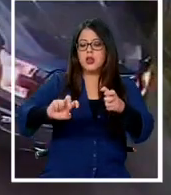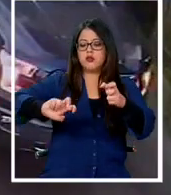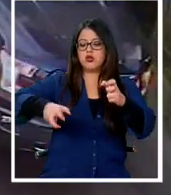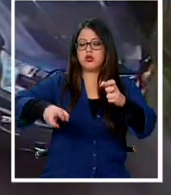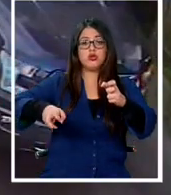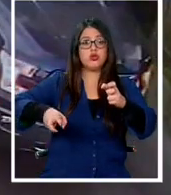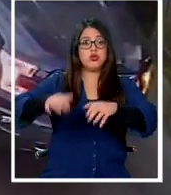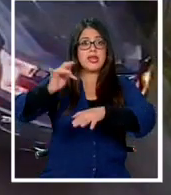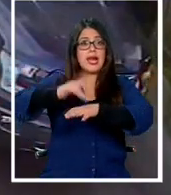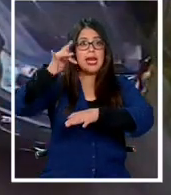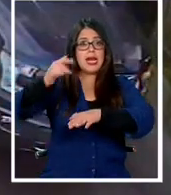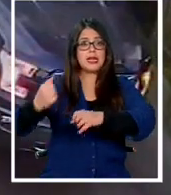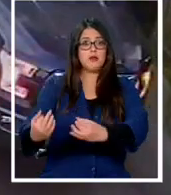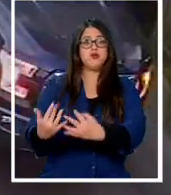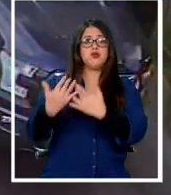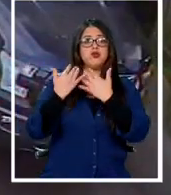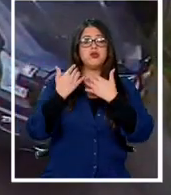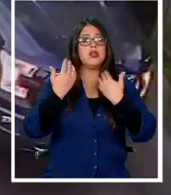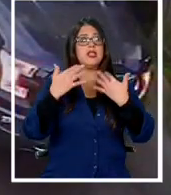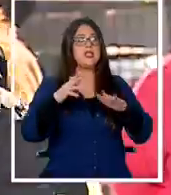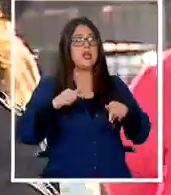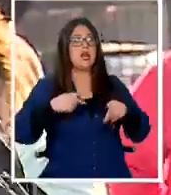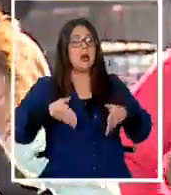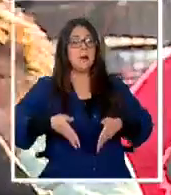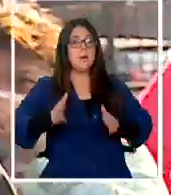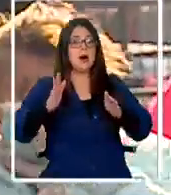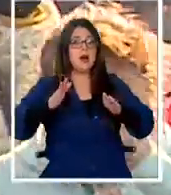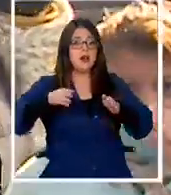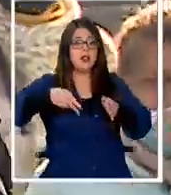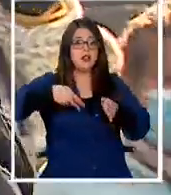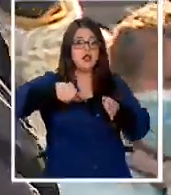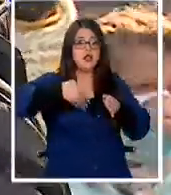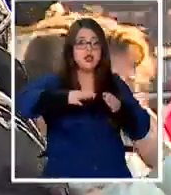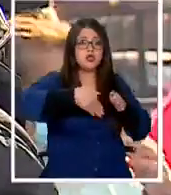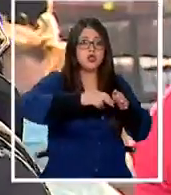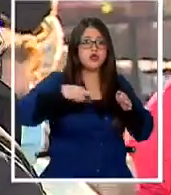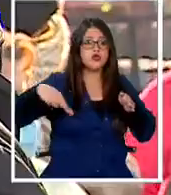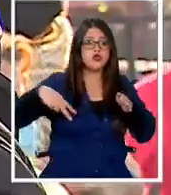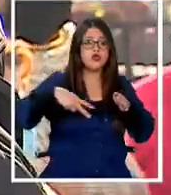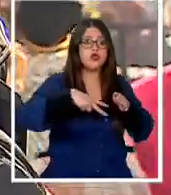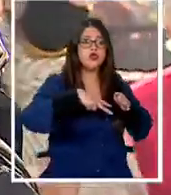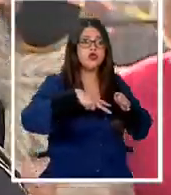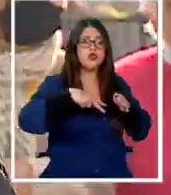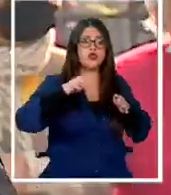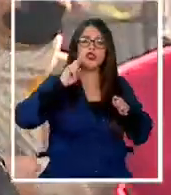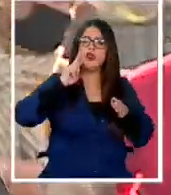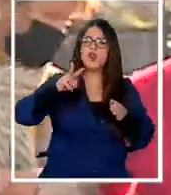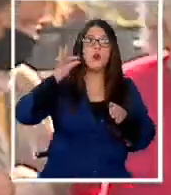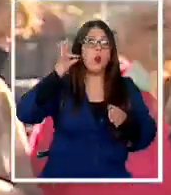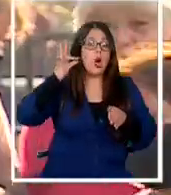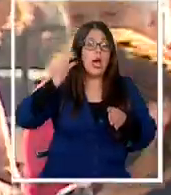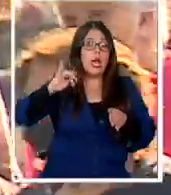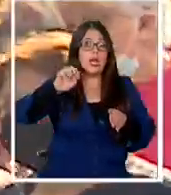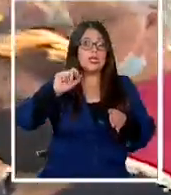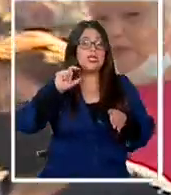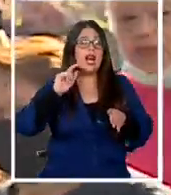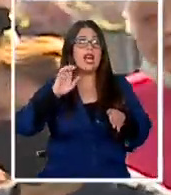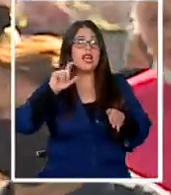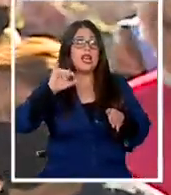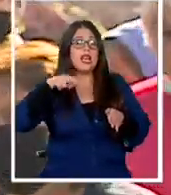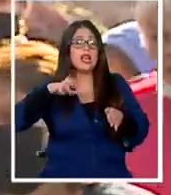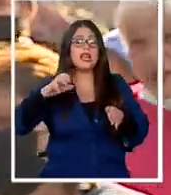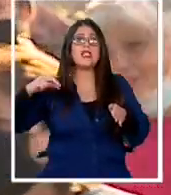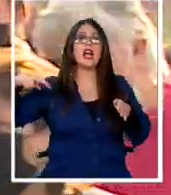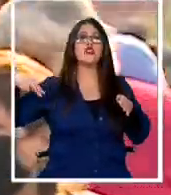la calefacción. Voy cruzando por el paso peatonal a mitad del bandejón. Veo que Jacqueline viene cruzando, me hace